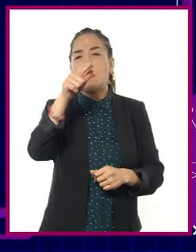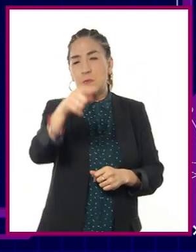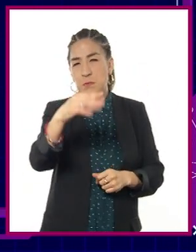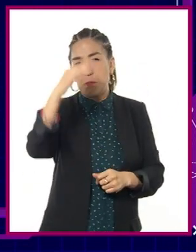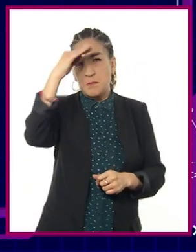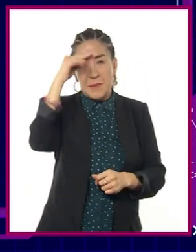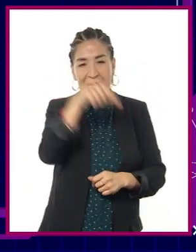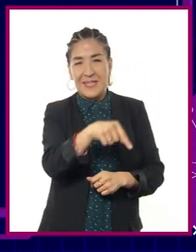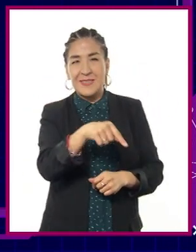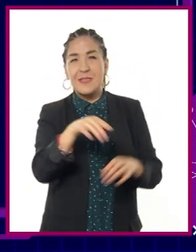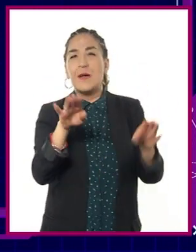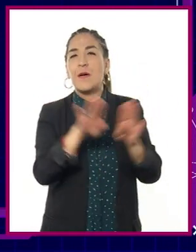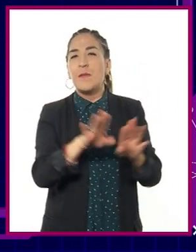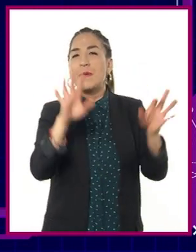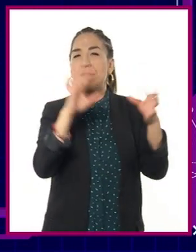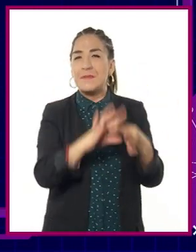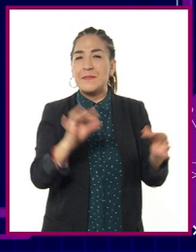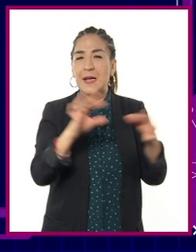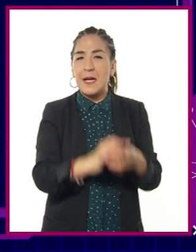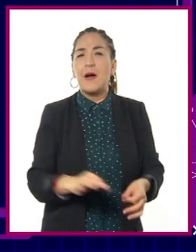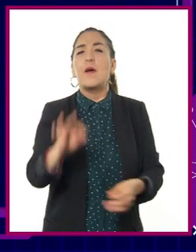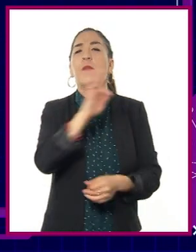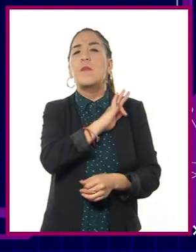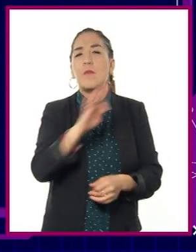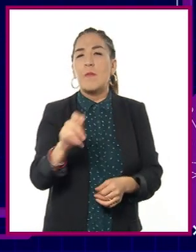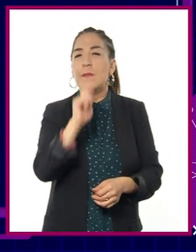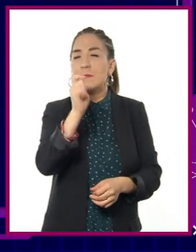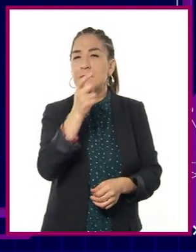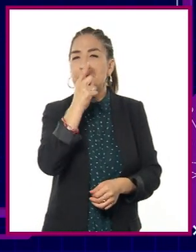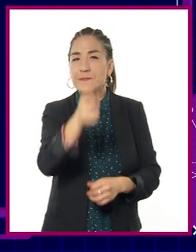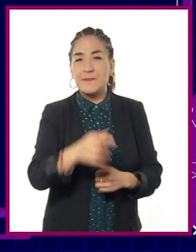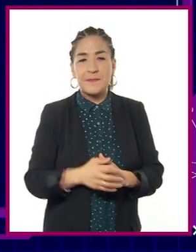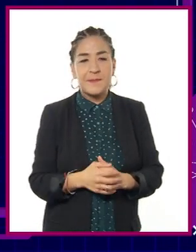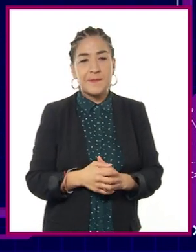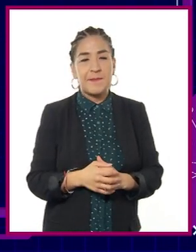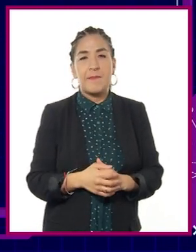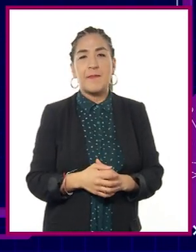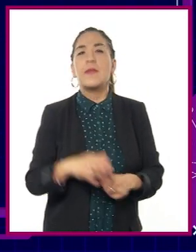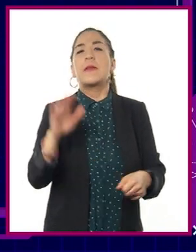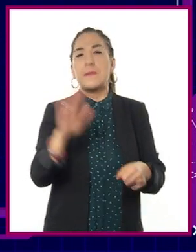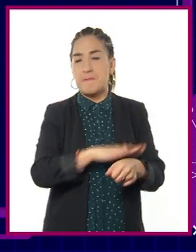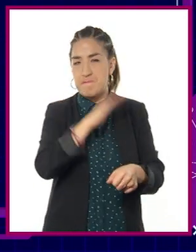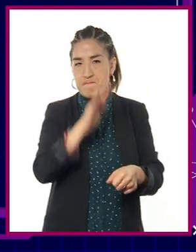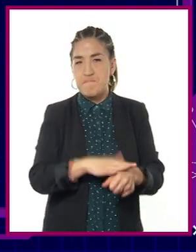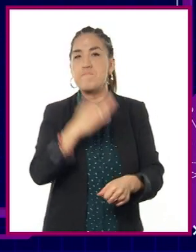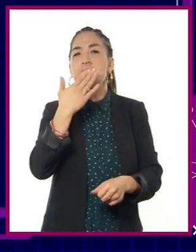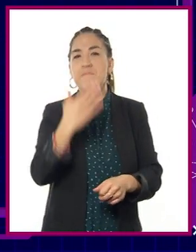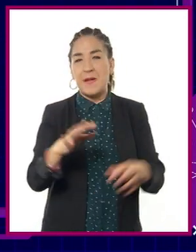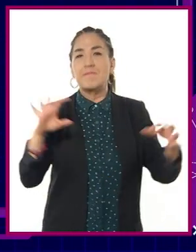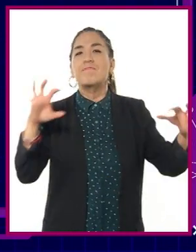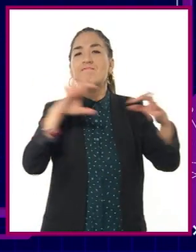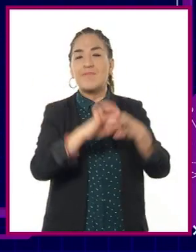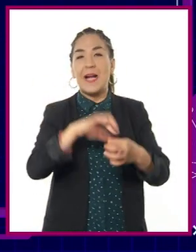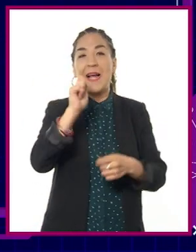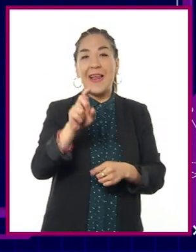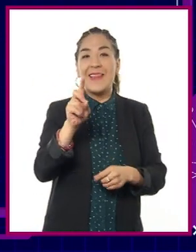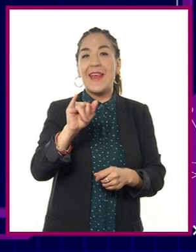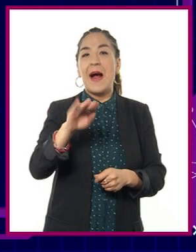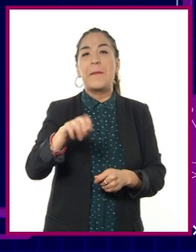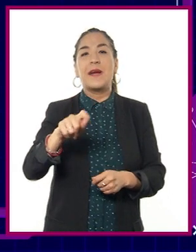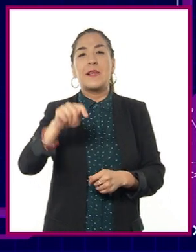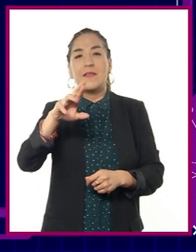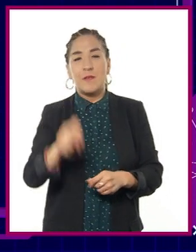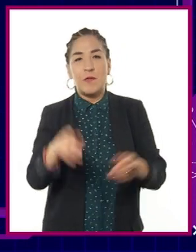reflexionar sobre este caso, se puede afirmar que se cumple la relación de que el diámetro de